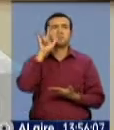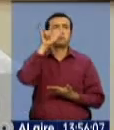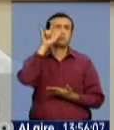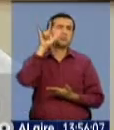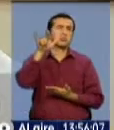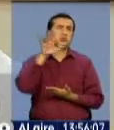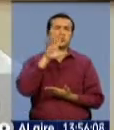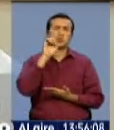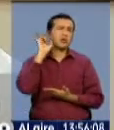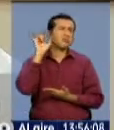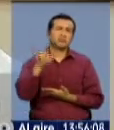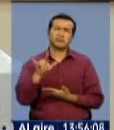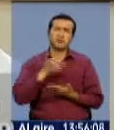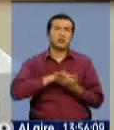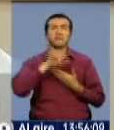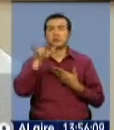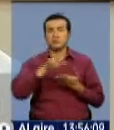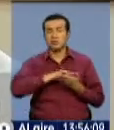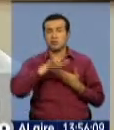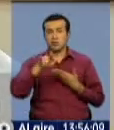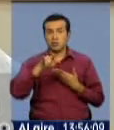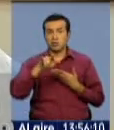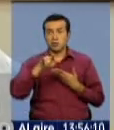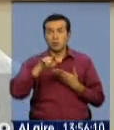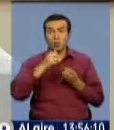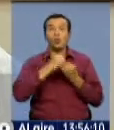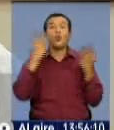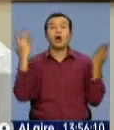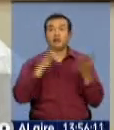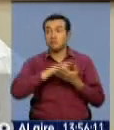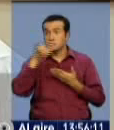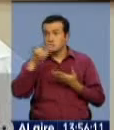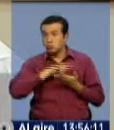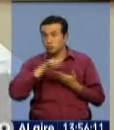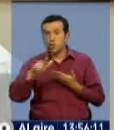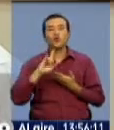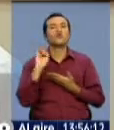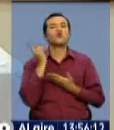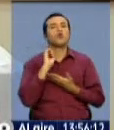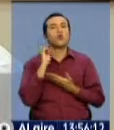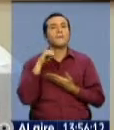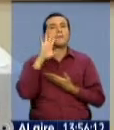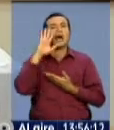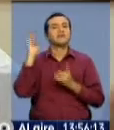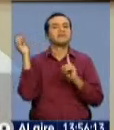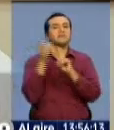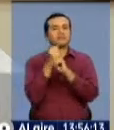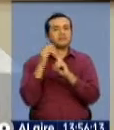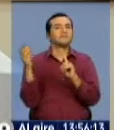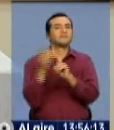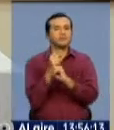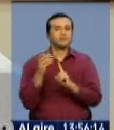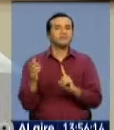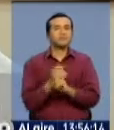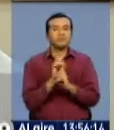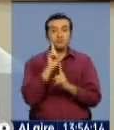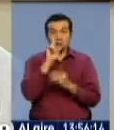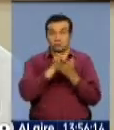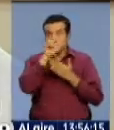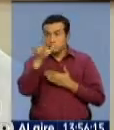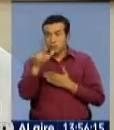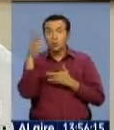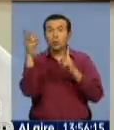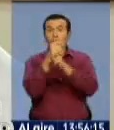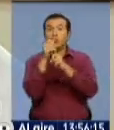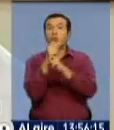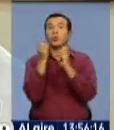veces, pero no son el número de viajes, es el número de logros que consigue ese viaje. Y